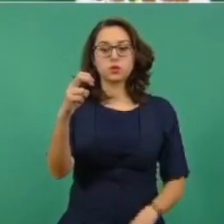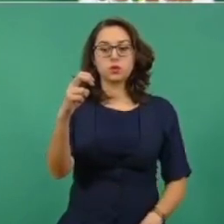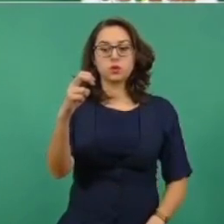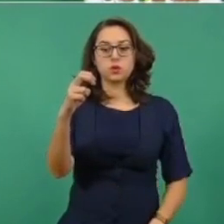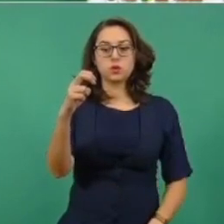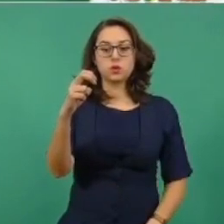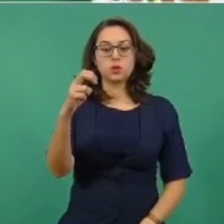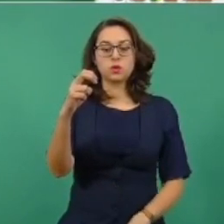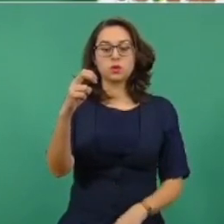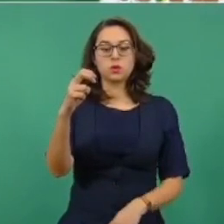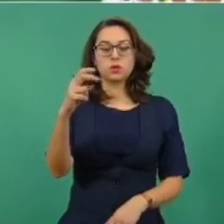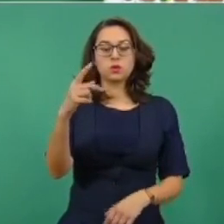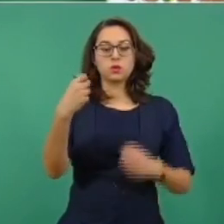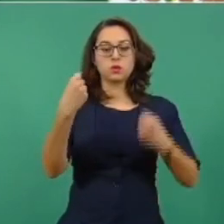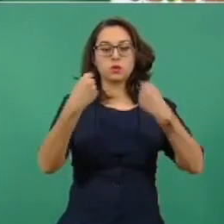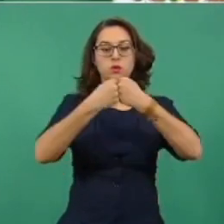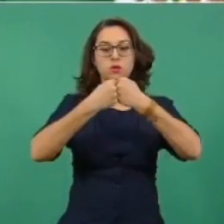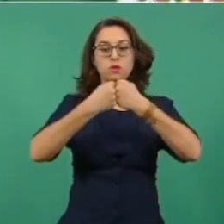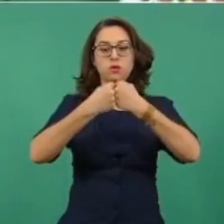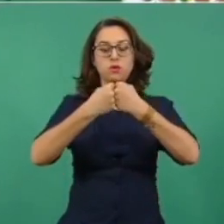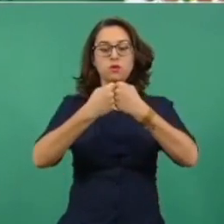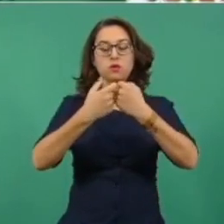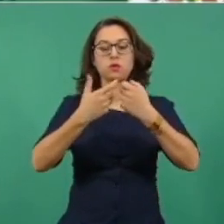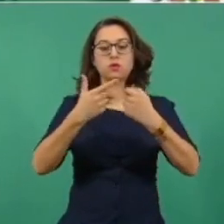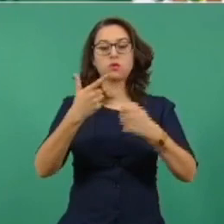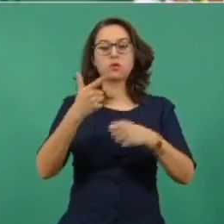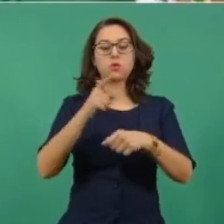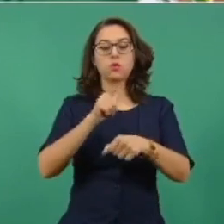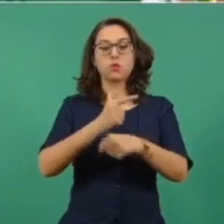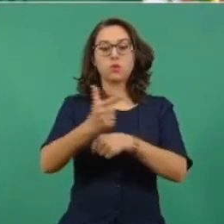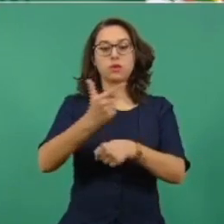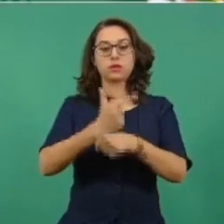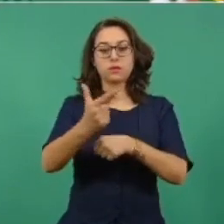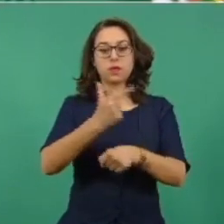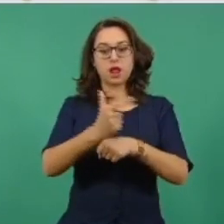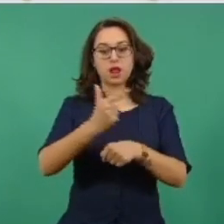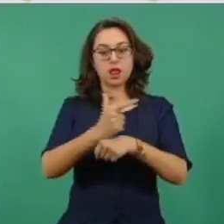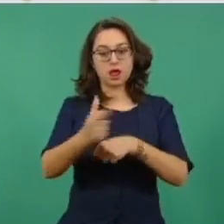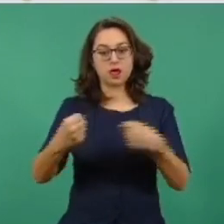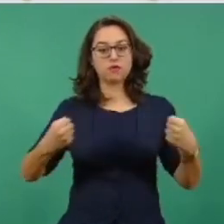nuestro país con Guatemala.